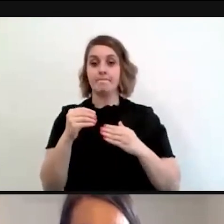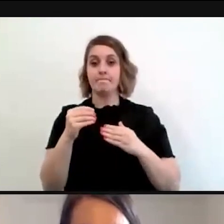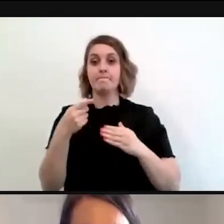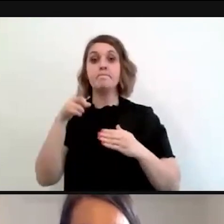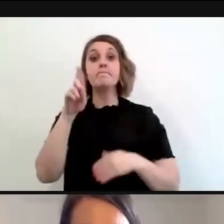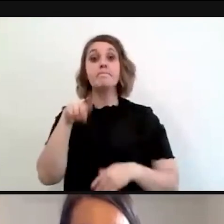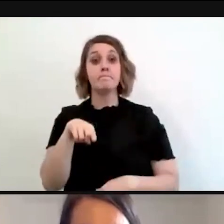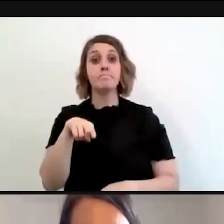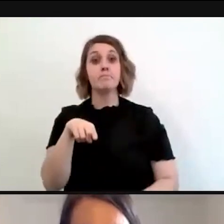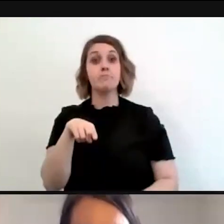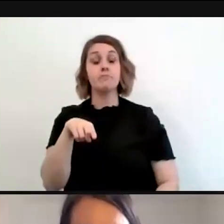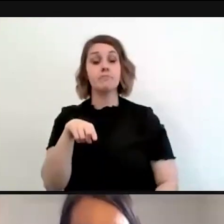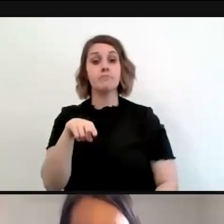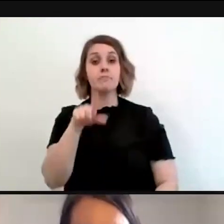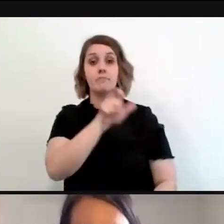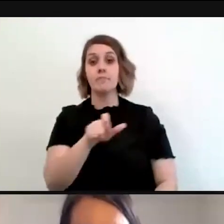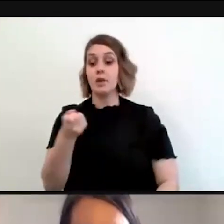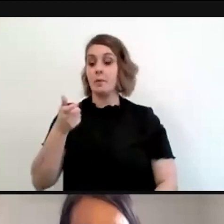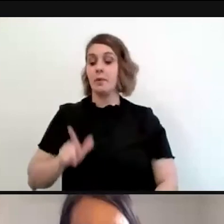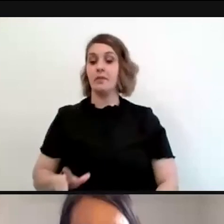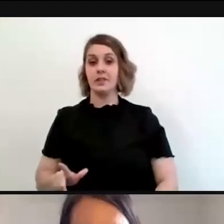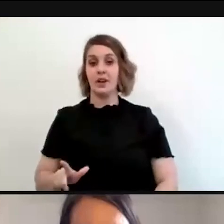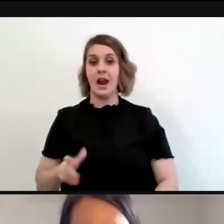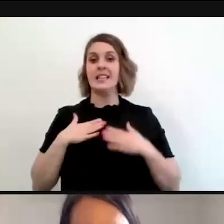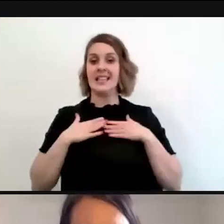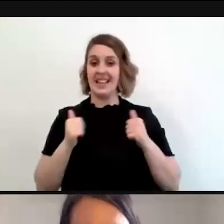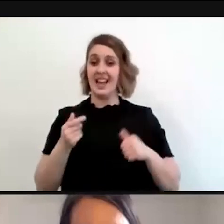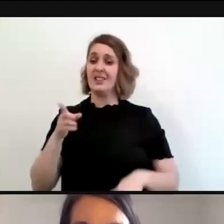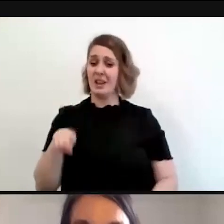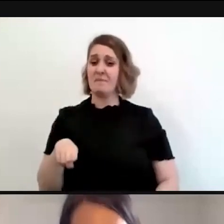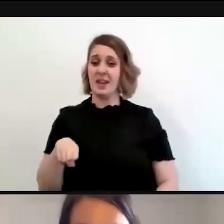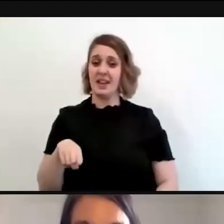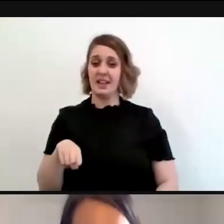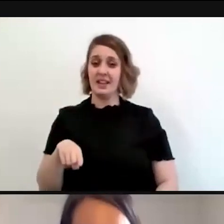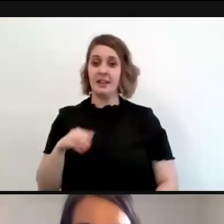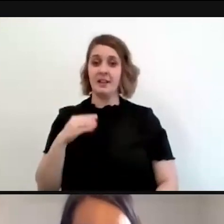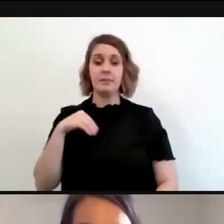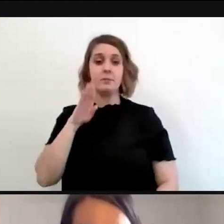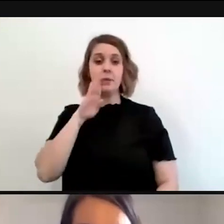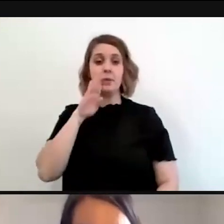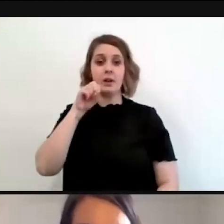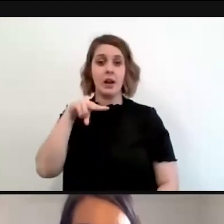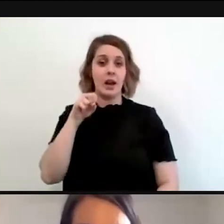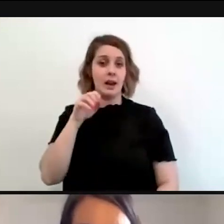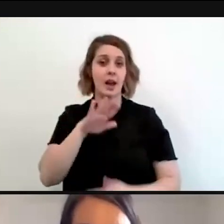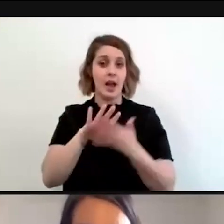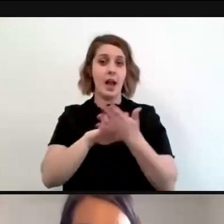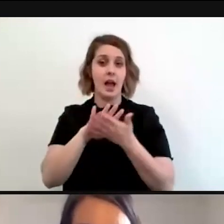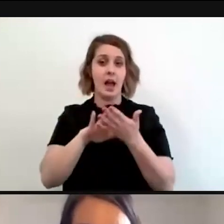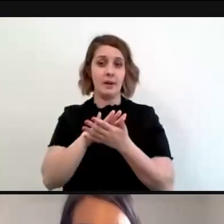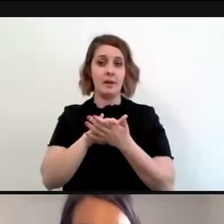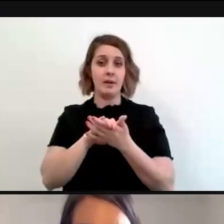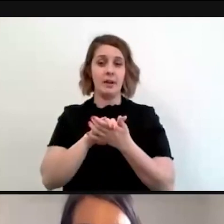para los profesionales sanitarios. Como mencionaba Ana hace un momento,